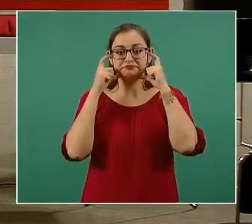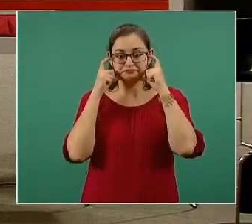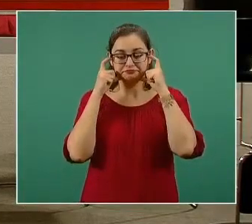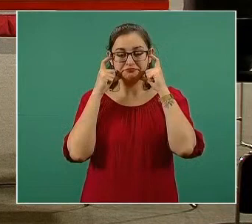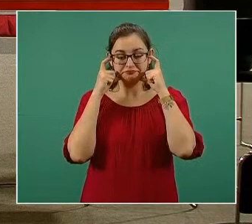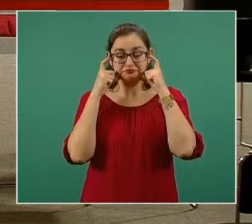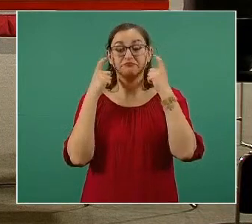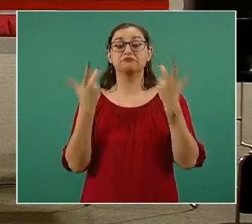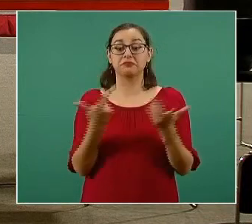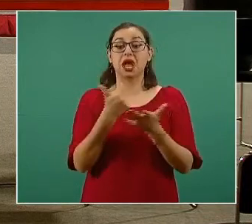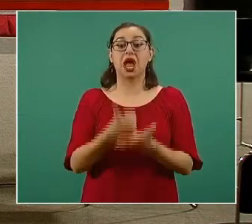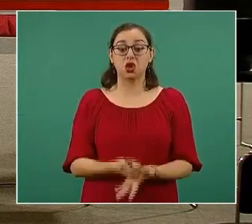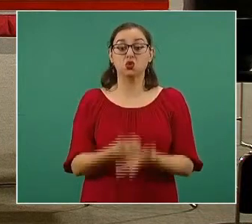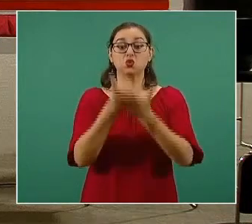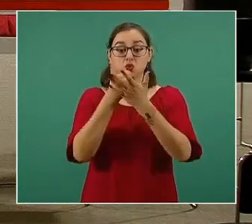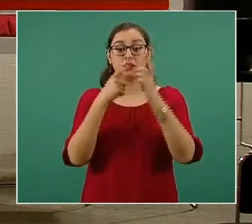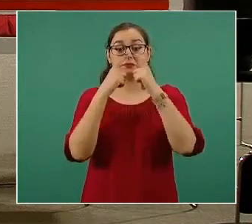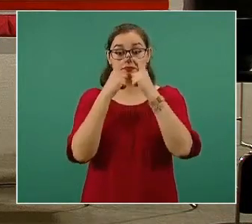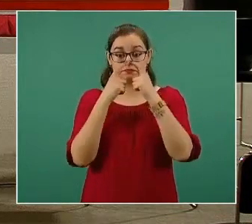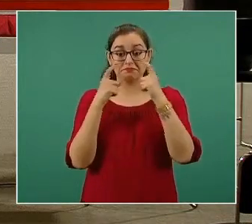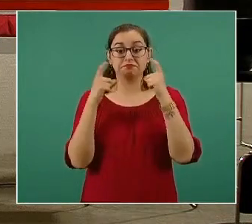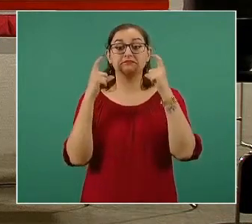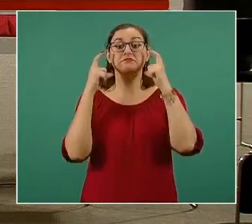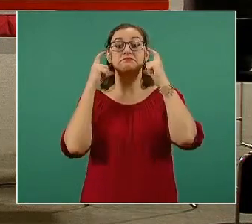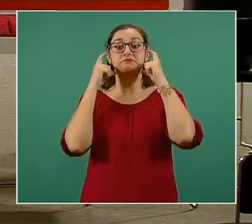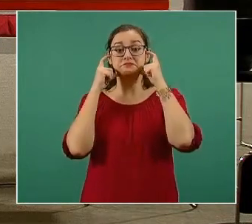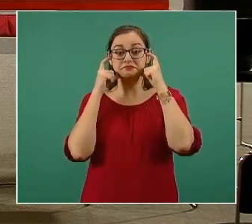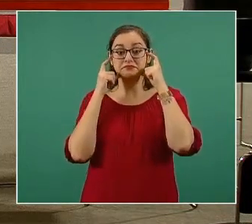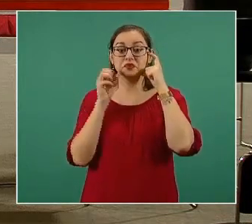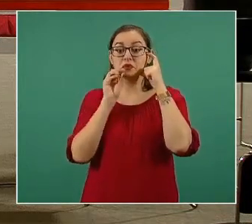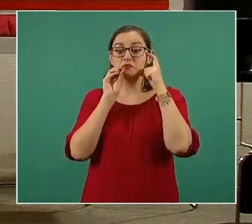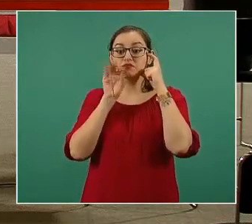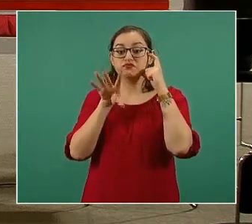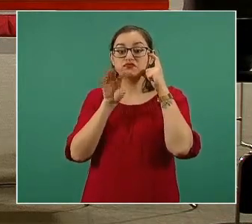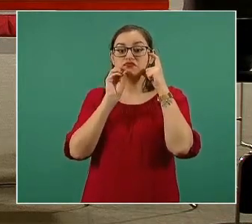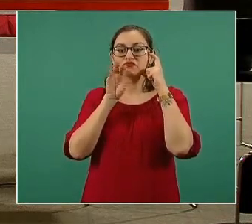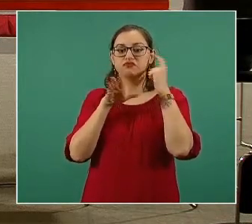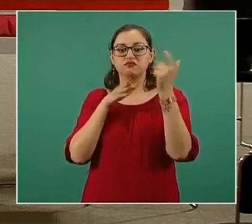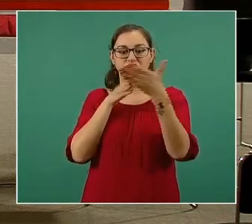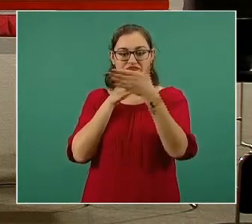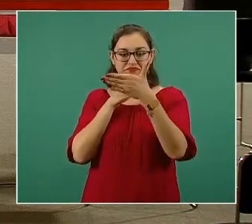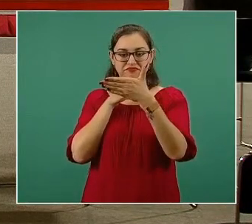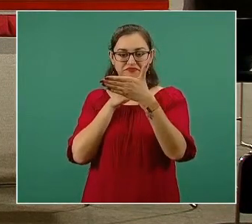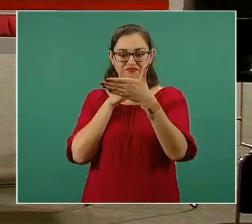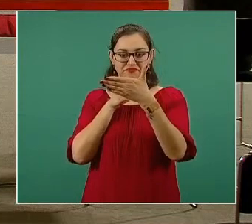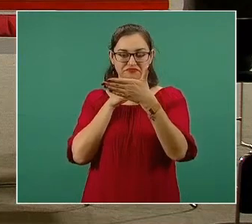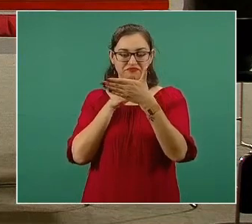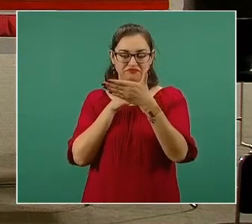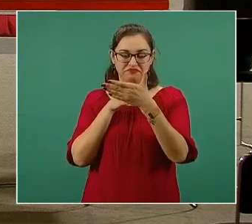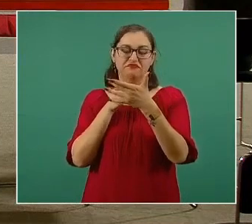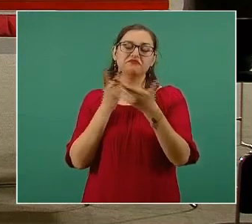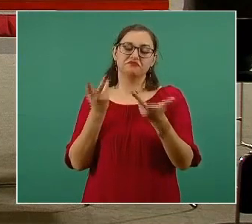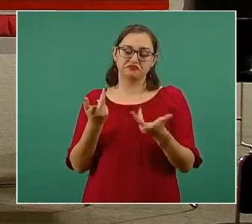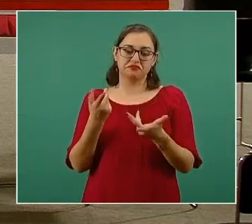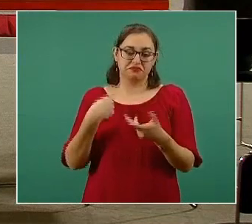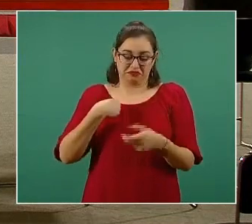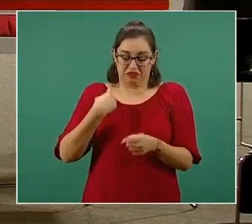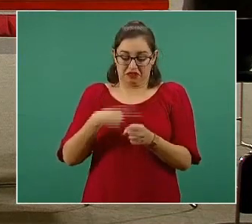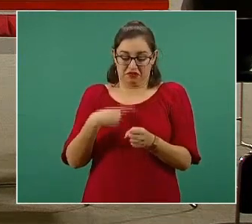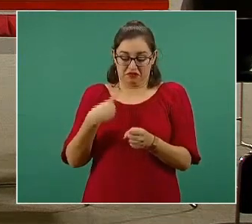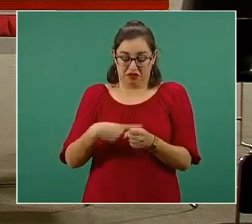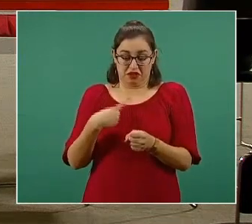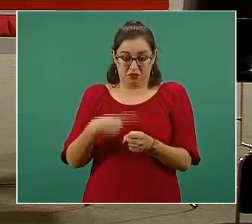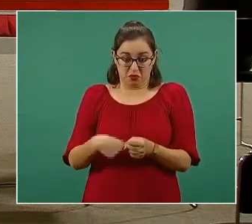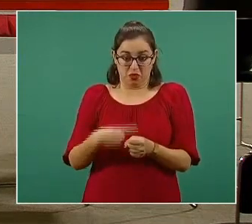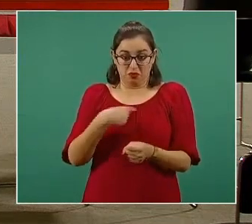el cubrebocas sirve para evitar la salida de los virus a partir de una persona que esté portando el